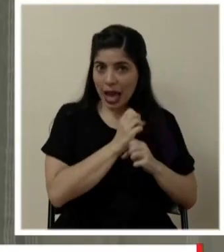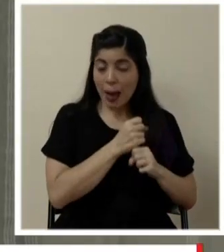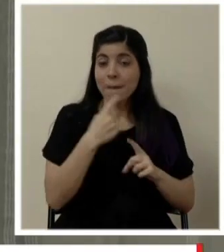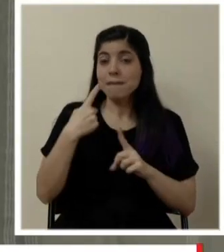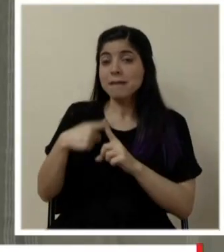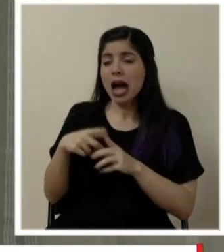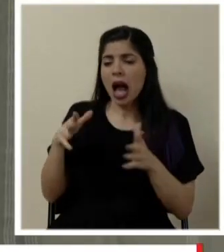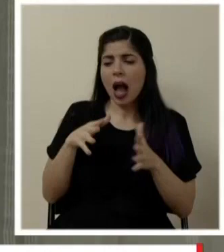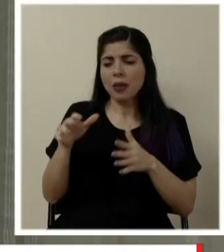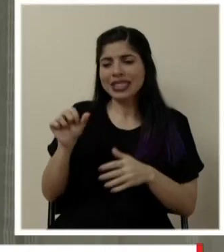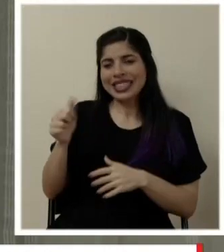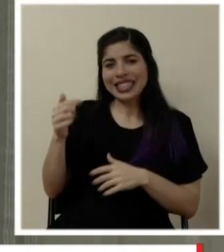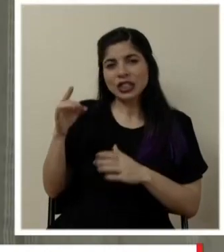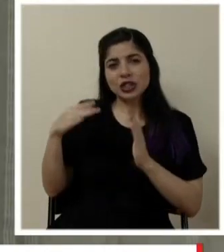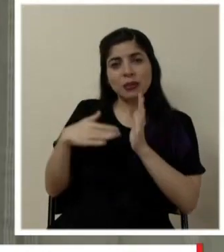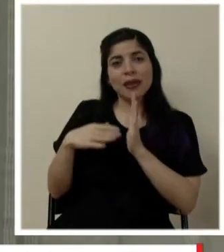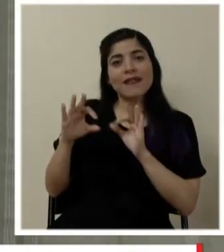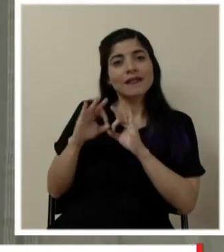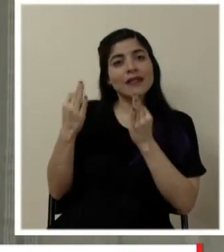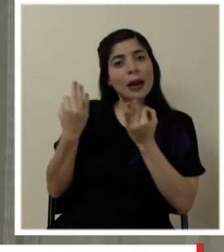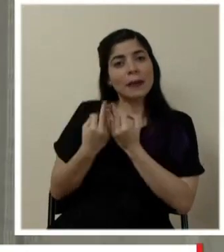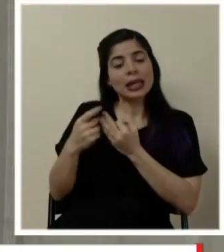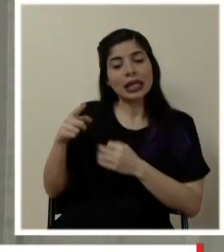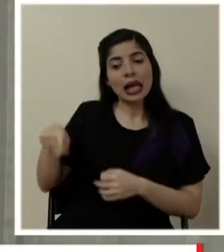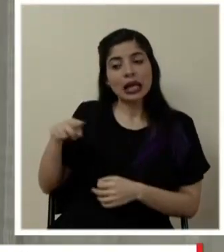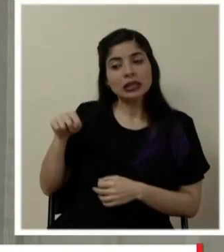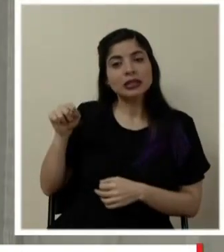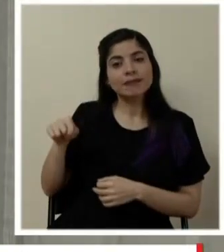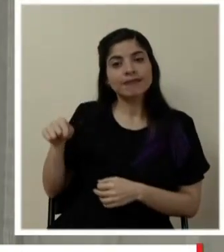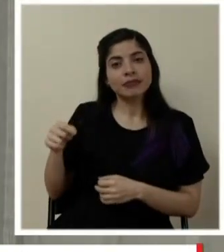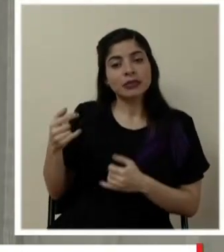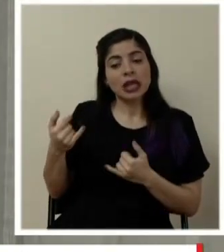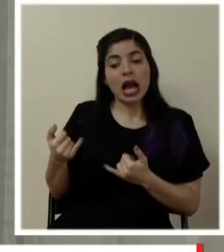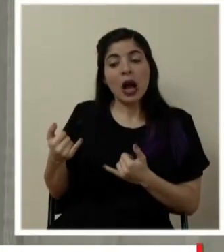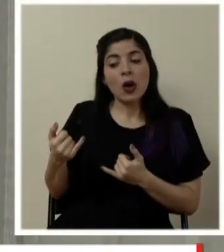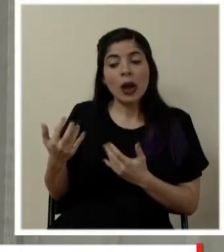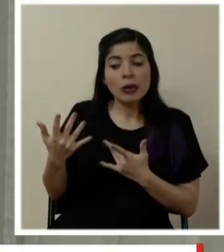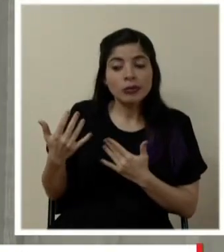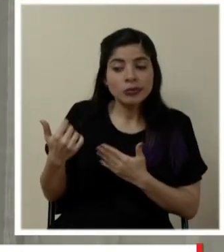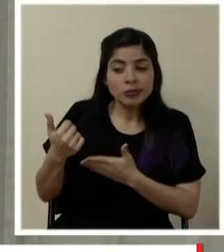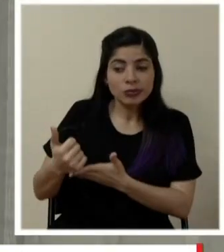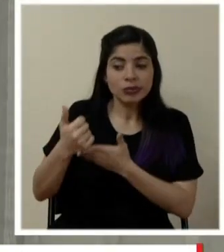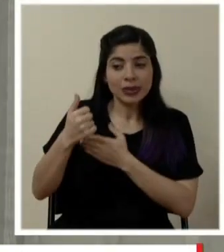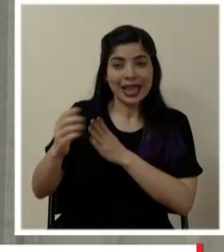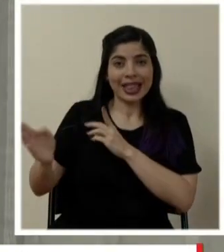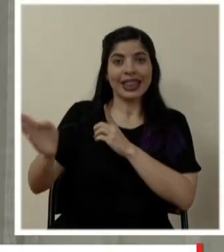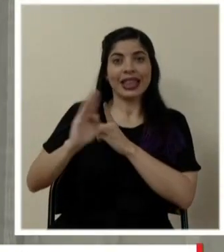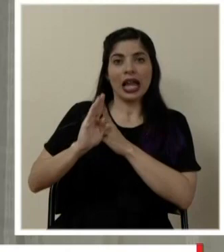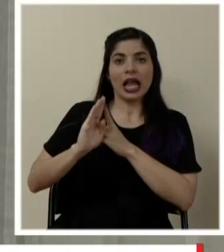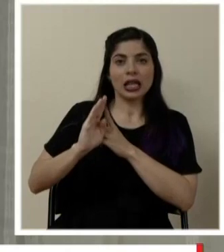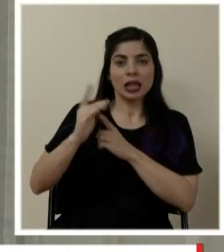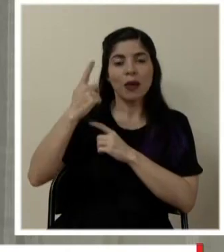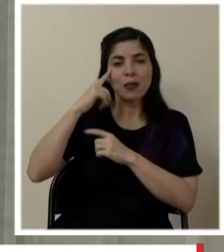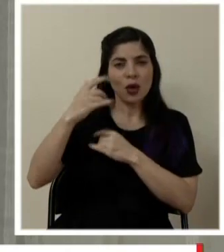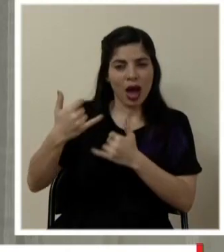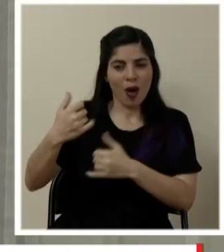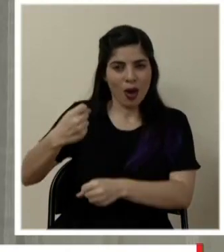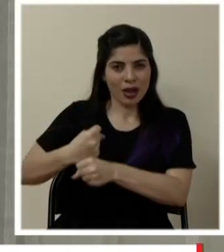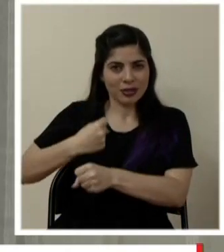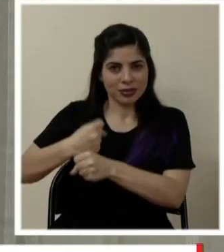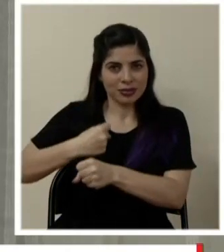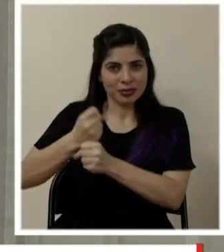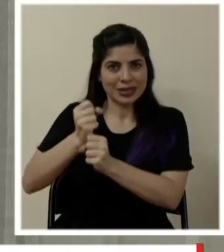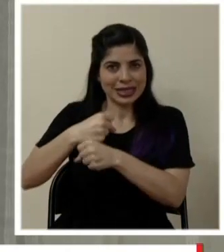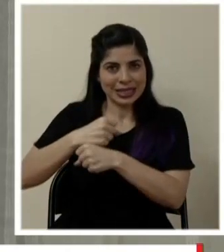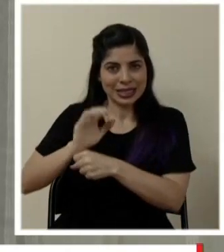las aproximadamente 18.000 familias que estarían recibiendo asistencia directa por el trabajo que se desarrolla